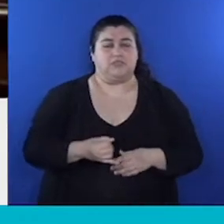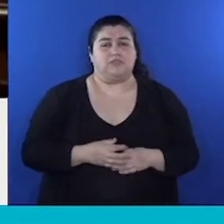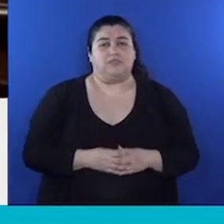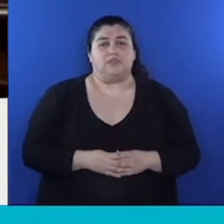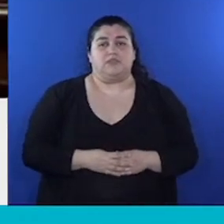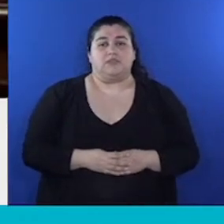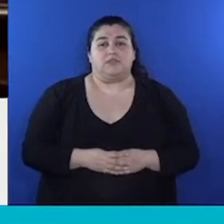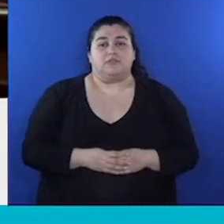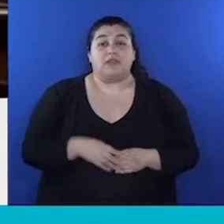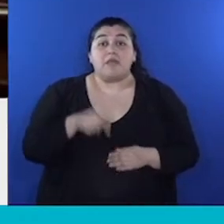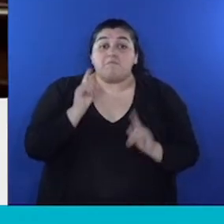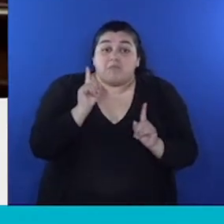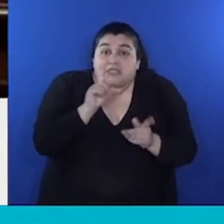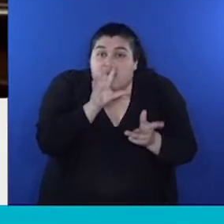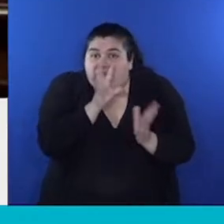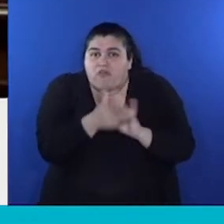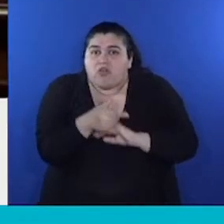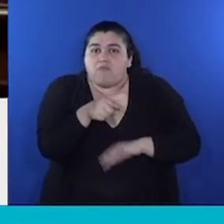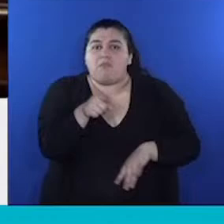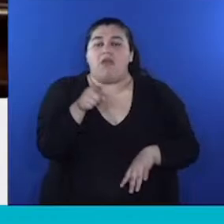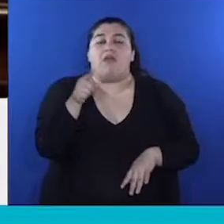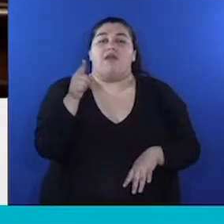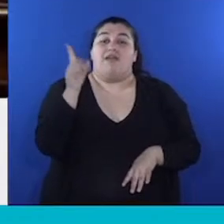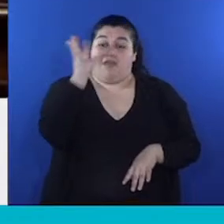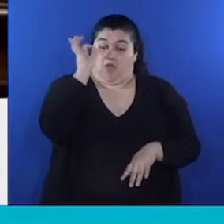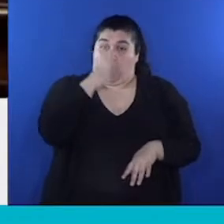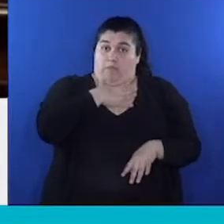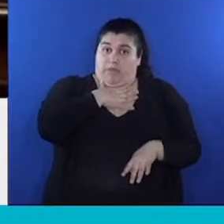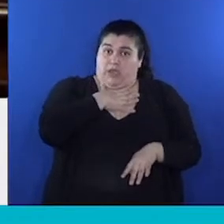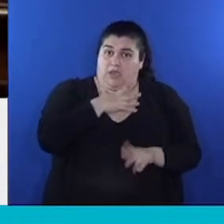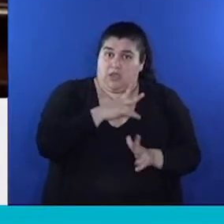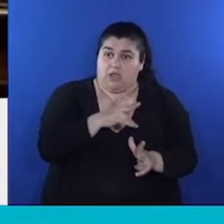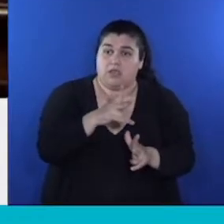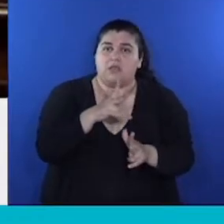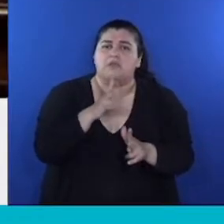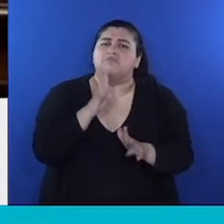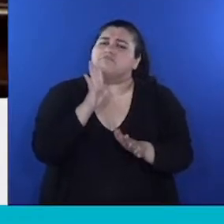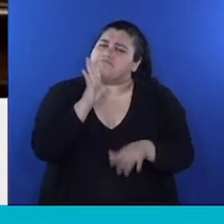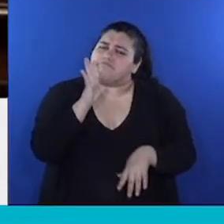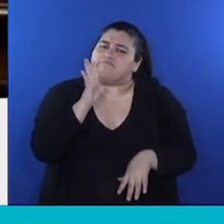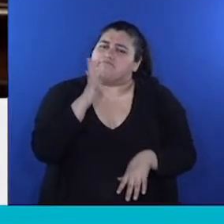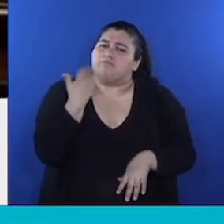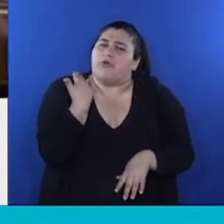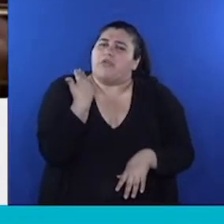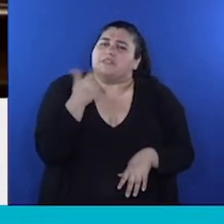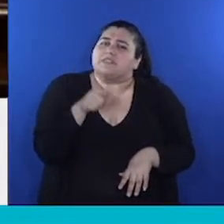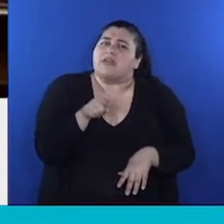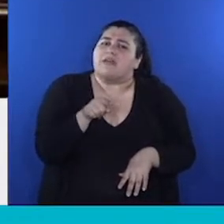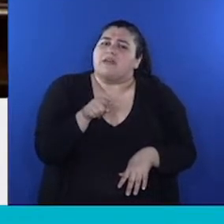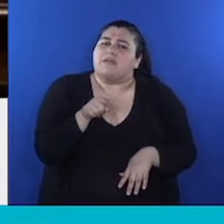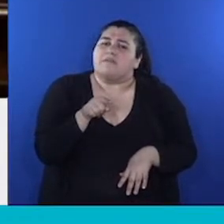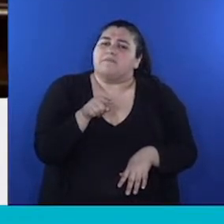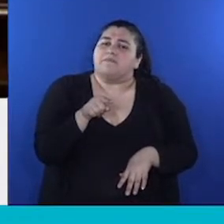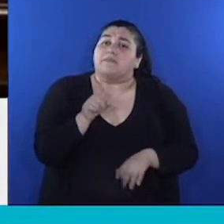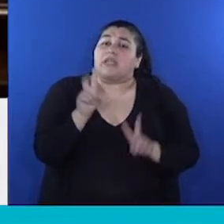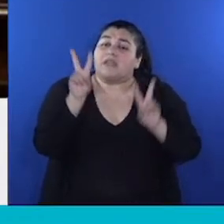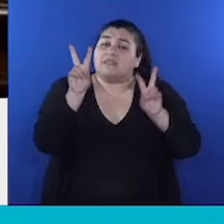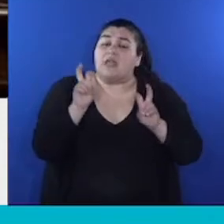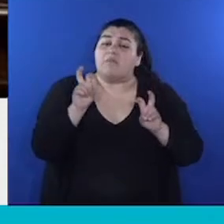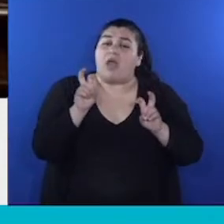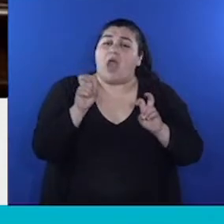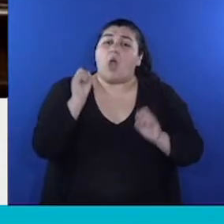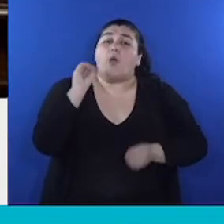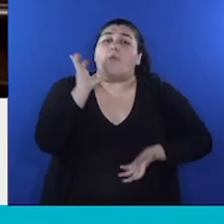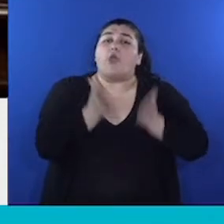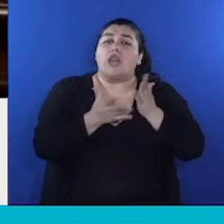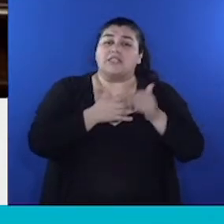Ese mismo hilo, señor presidente, lo podemos llevar al tema de la violencia